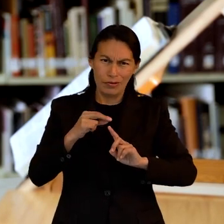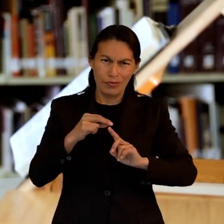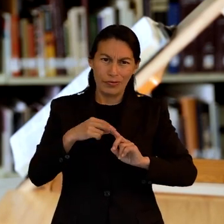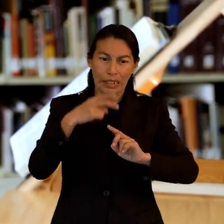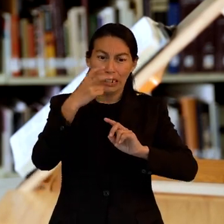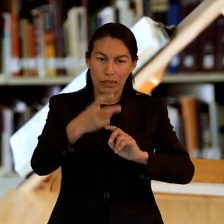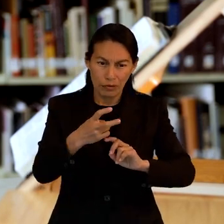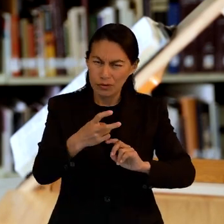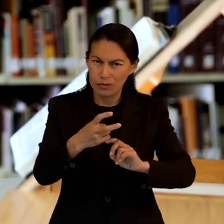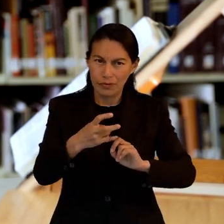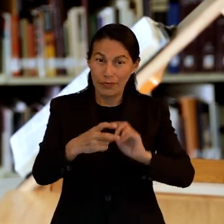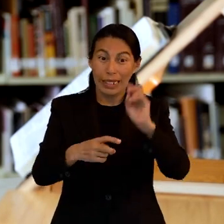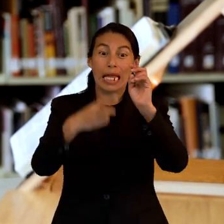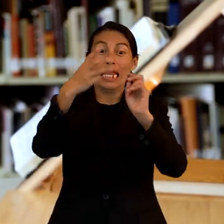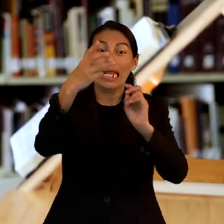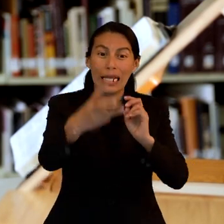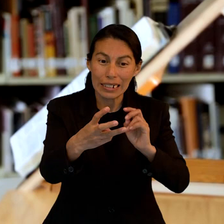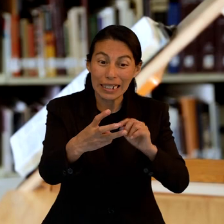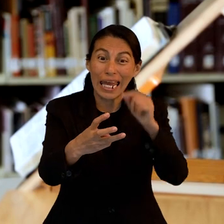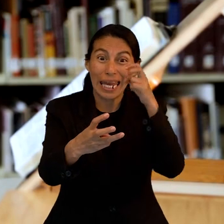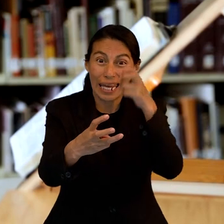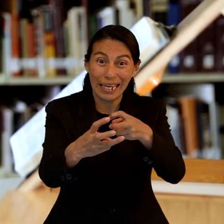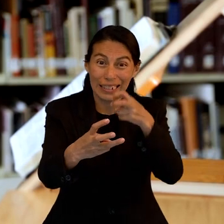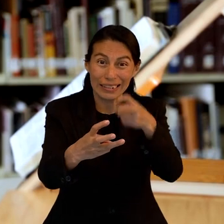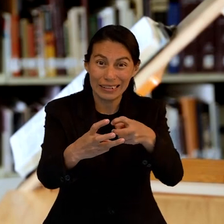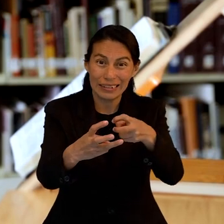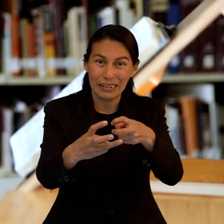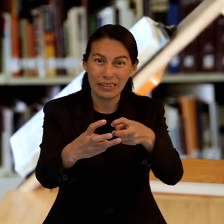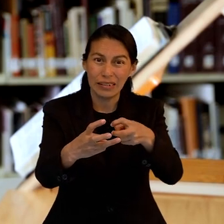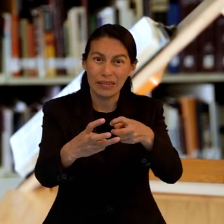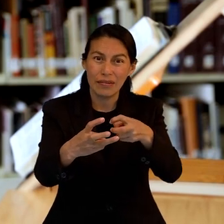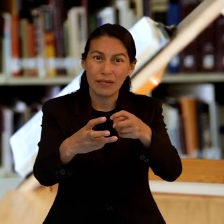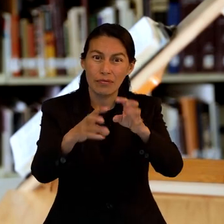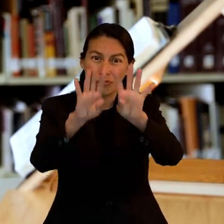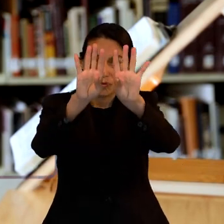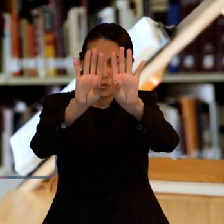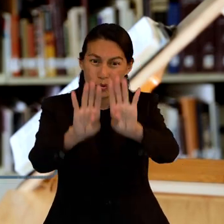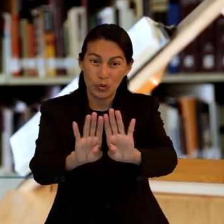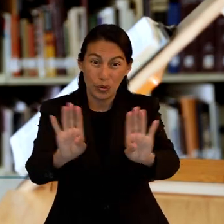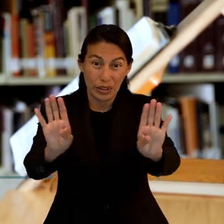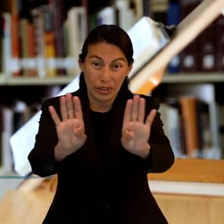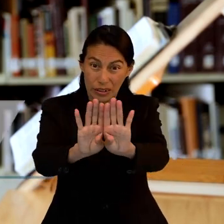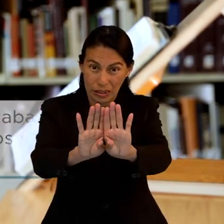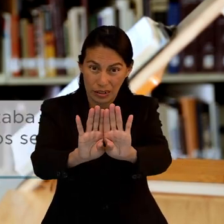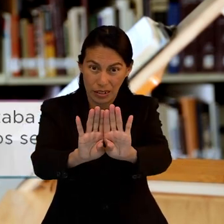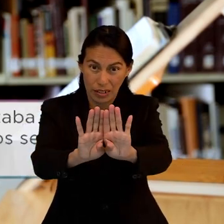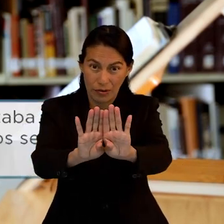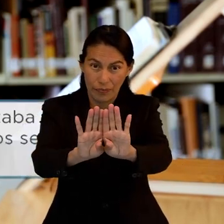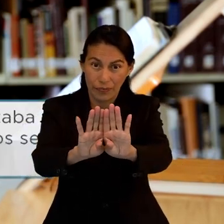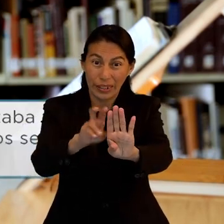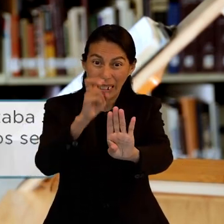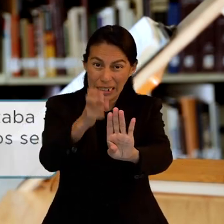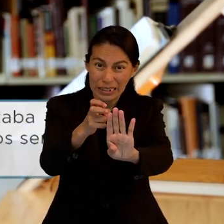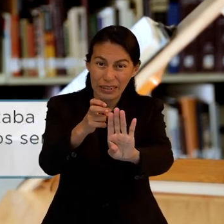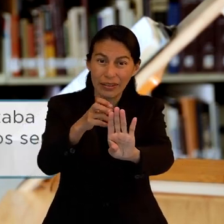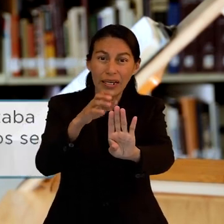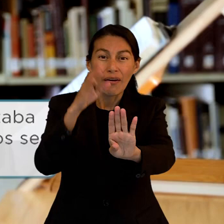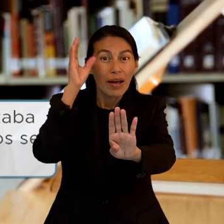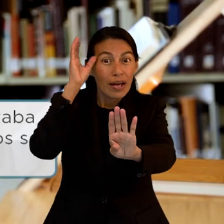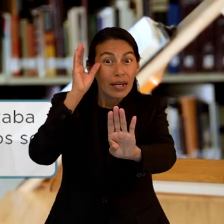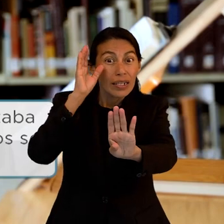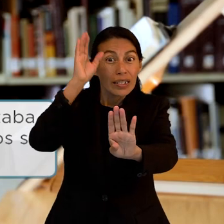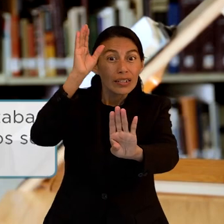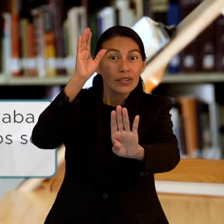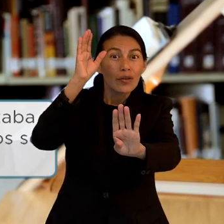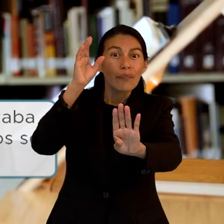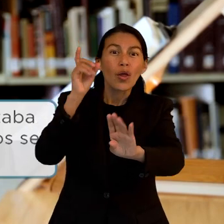mencionamos el que separaba el lugar santo del lugar santísimo este velo simbolizaba a cristo y fue rasgado en